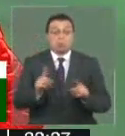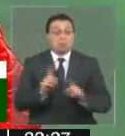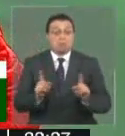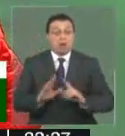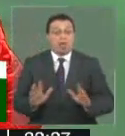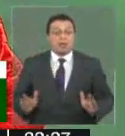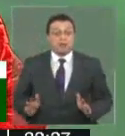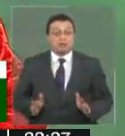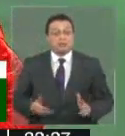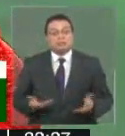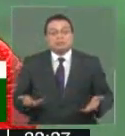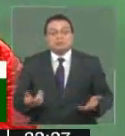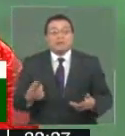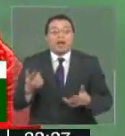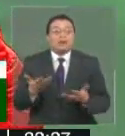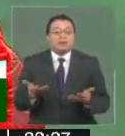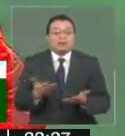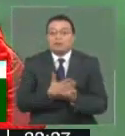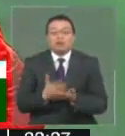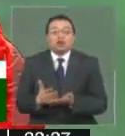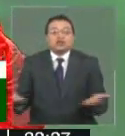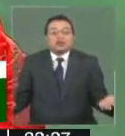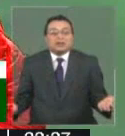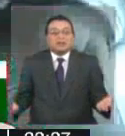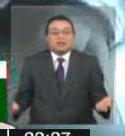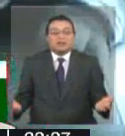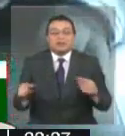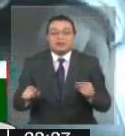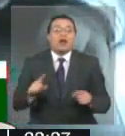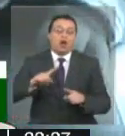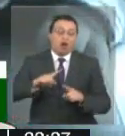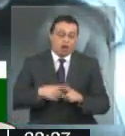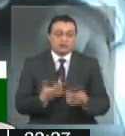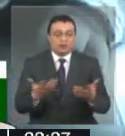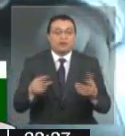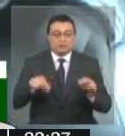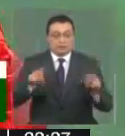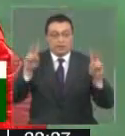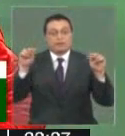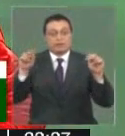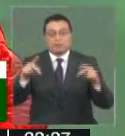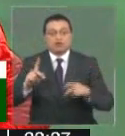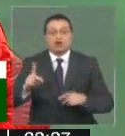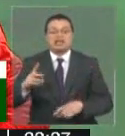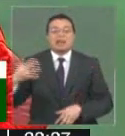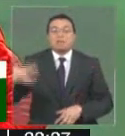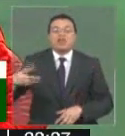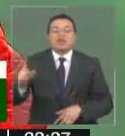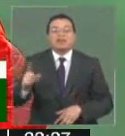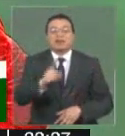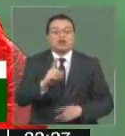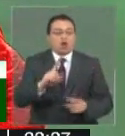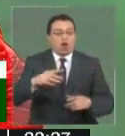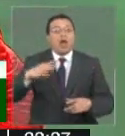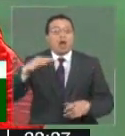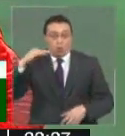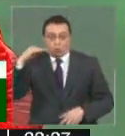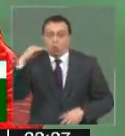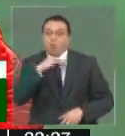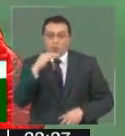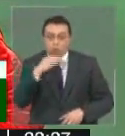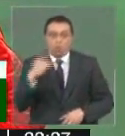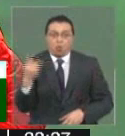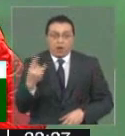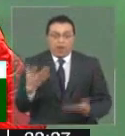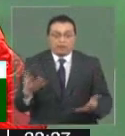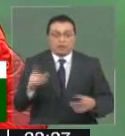Entonces, yo creo que, nuevamente, este tema no es importante, creo que es urgente.